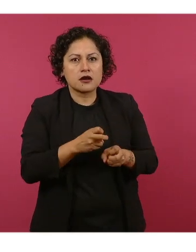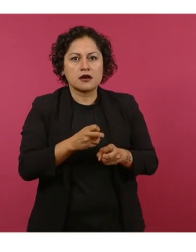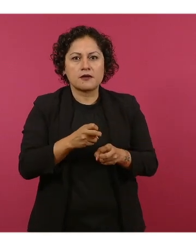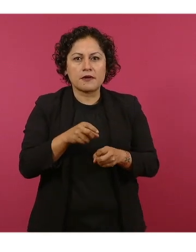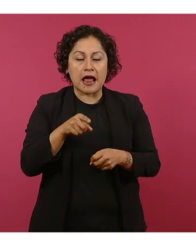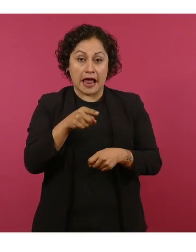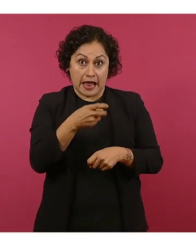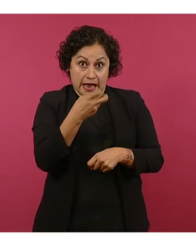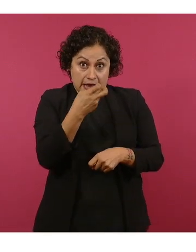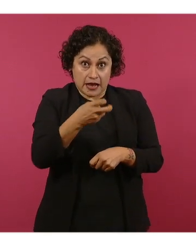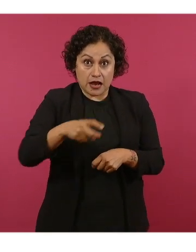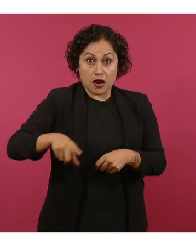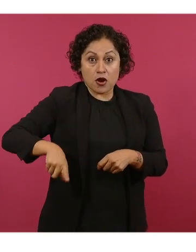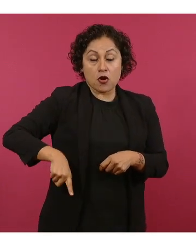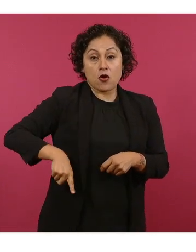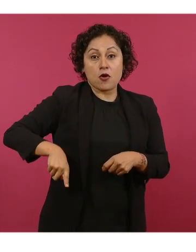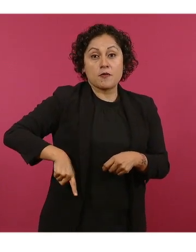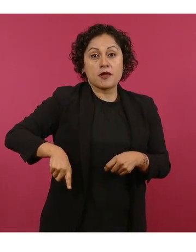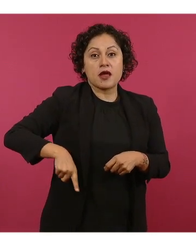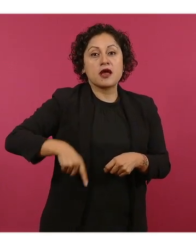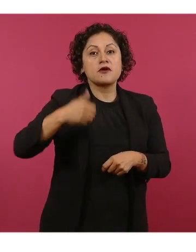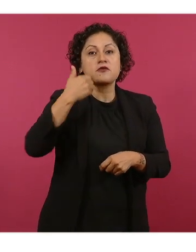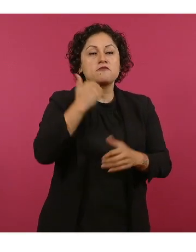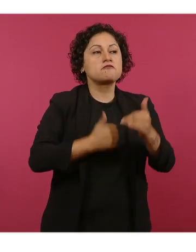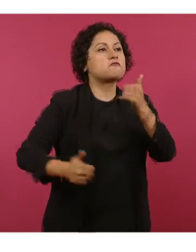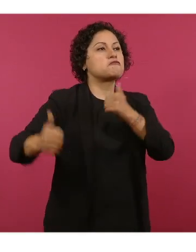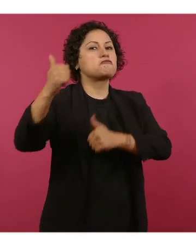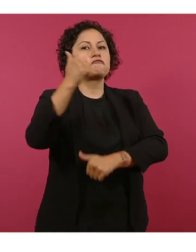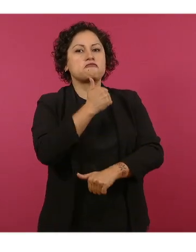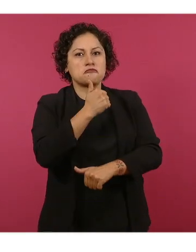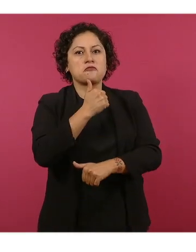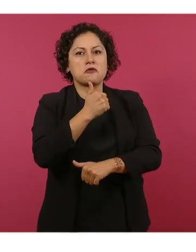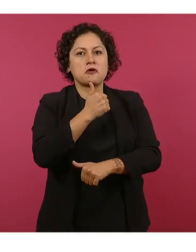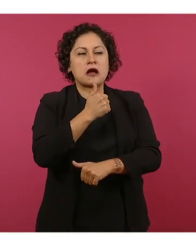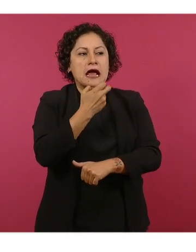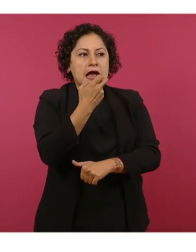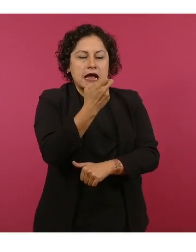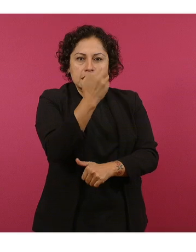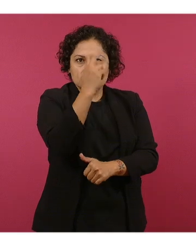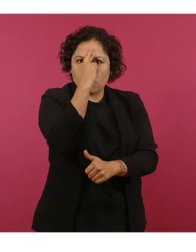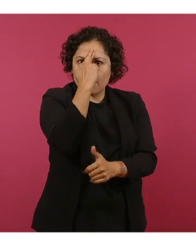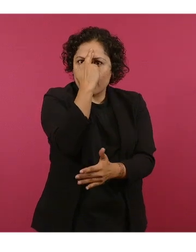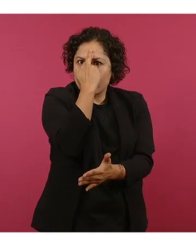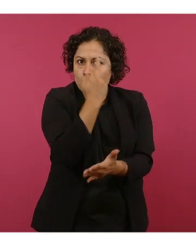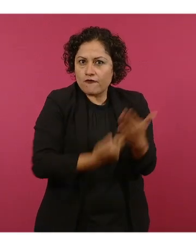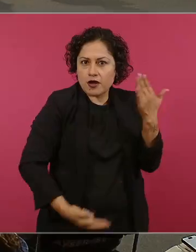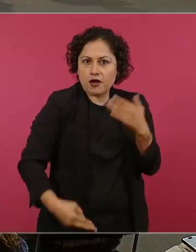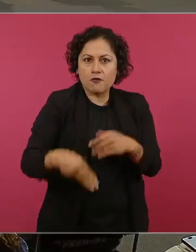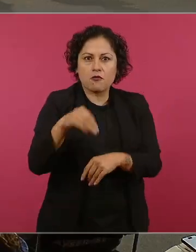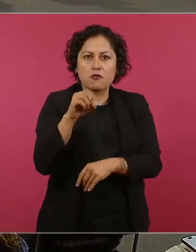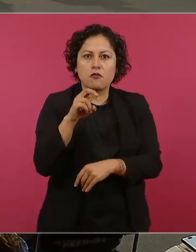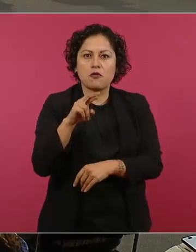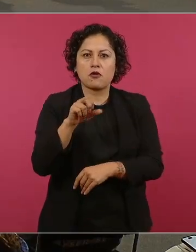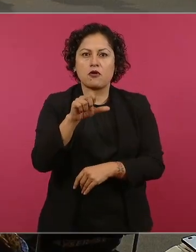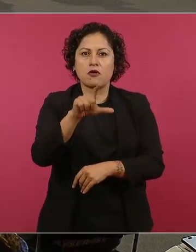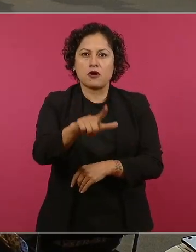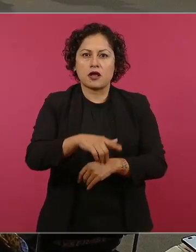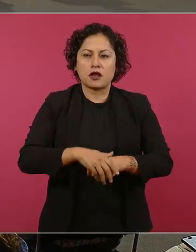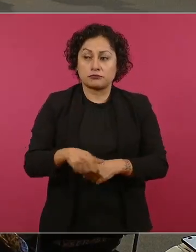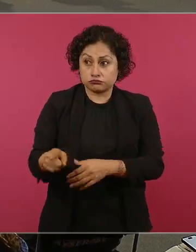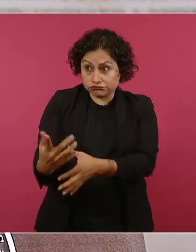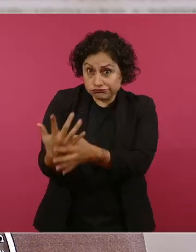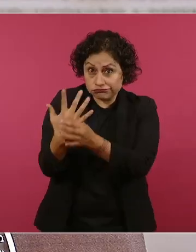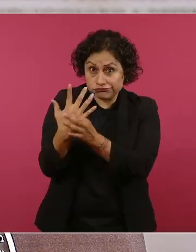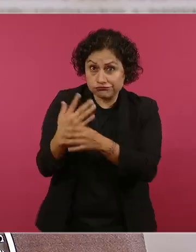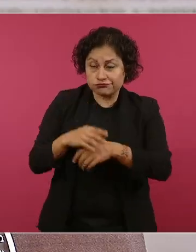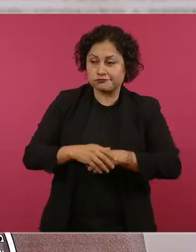se siente imperial. Lo que hicieron es ilegítimo e inmoral. Pues yo diría